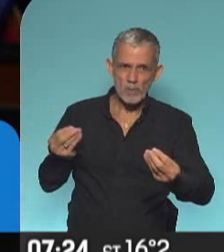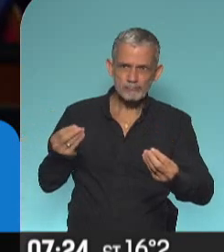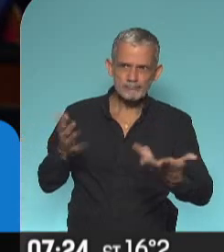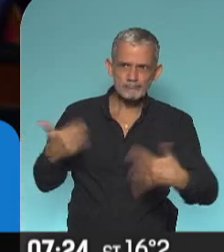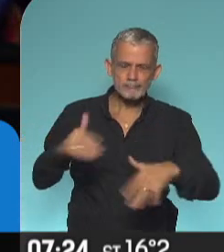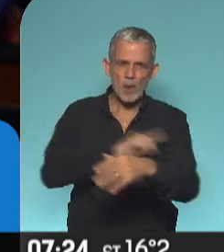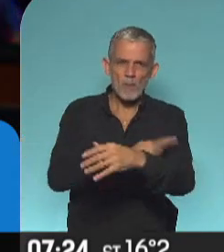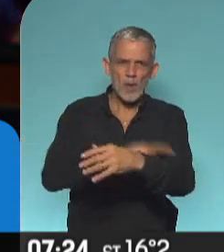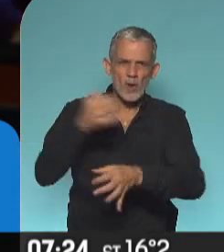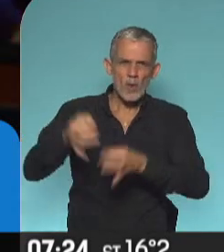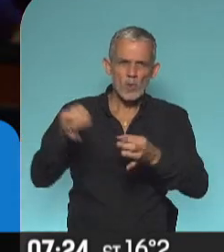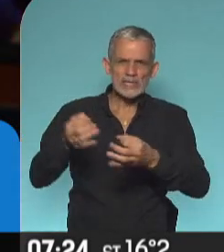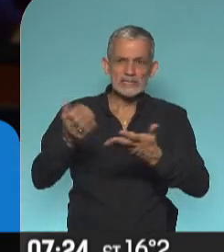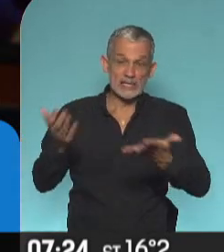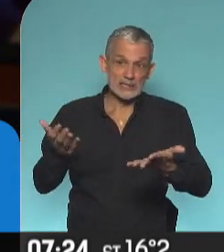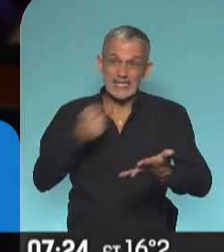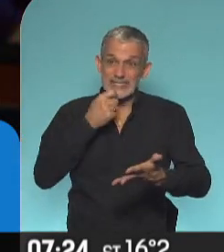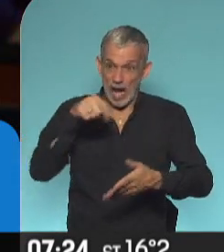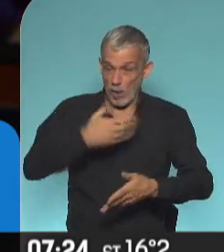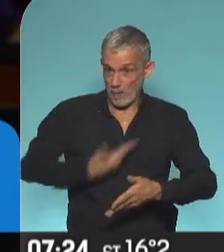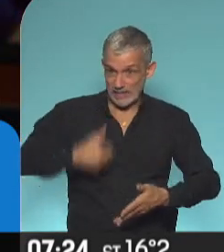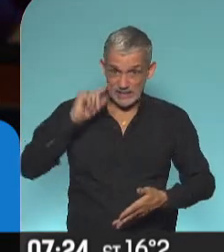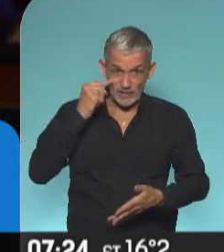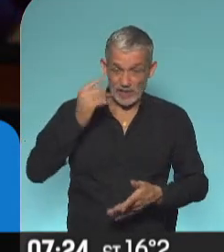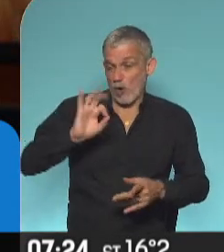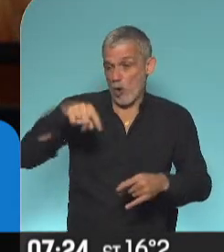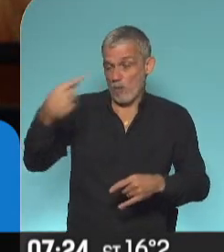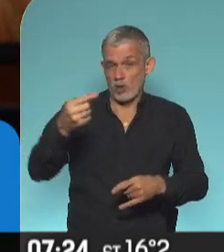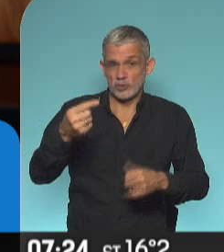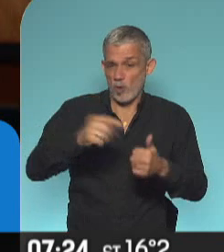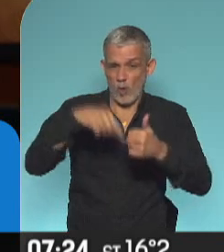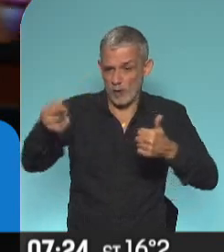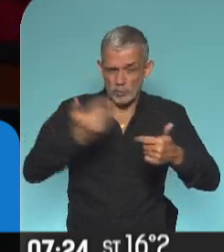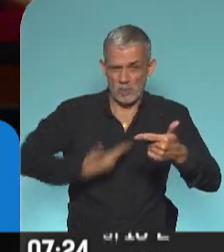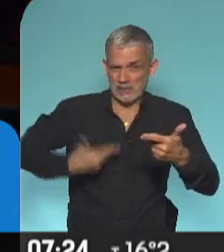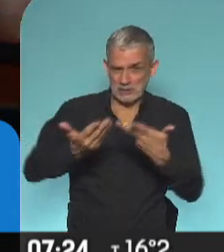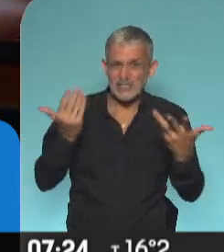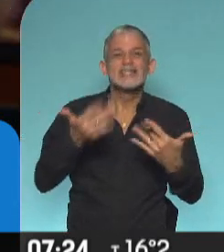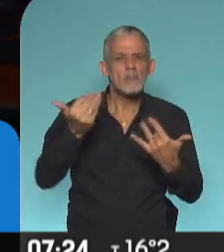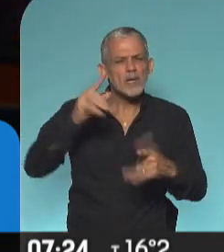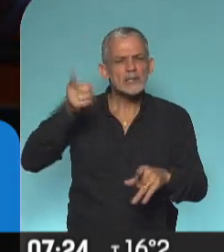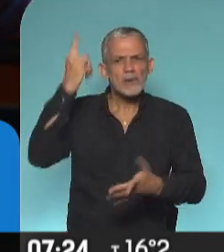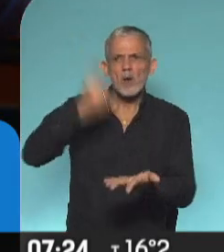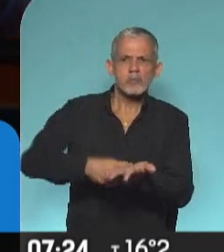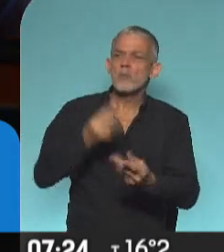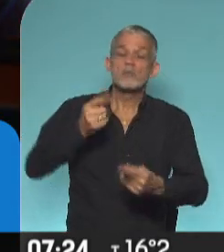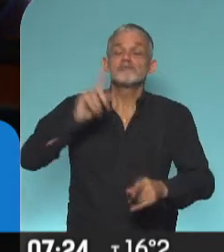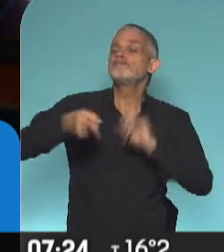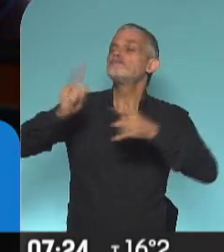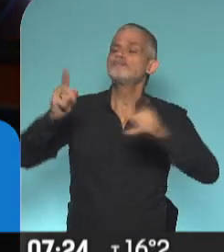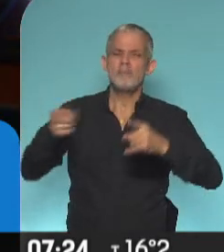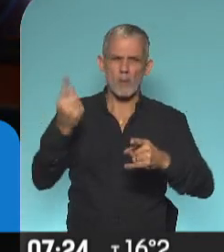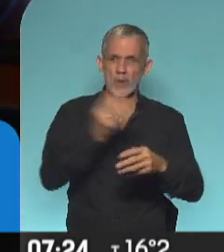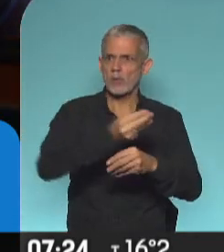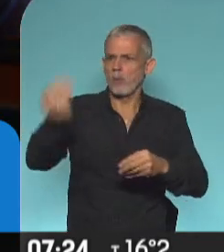Poder Judicial. Es decir, que el actual presidente, o el próximo, o el siguiente, podría ocupar esos cargos trasladando a